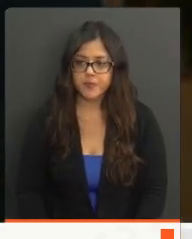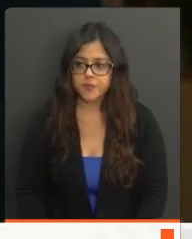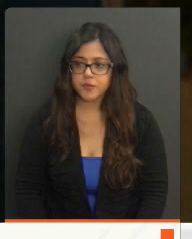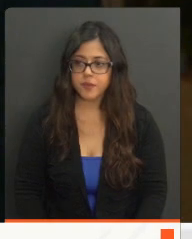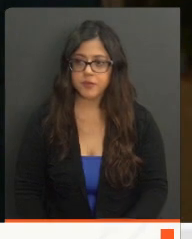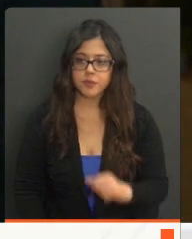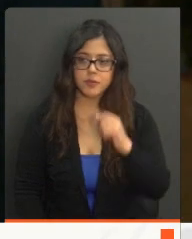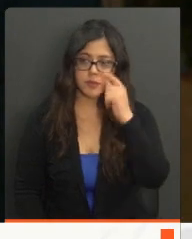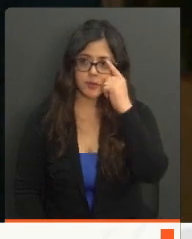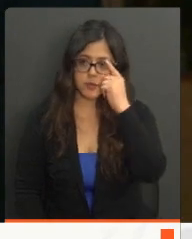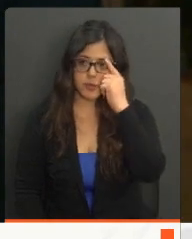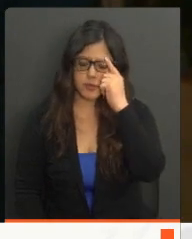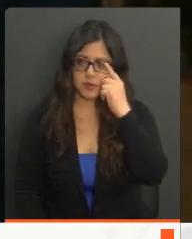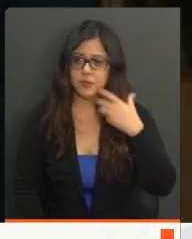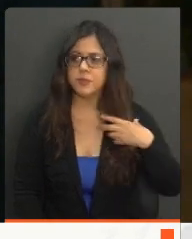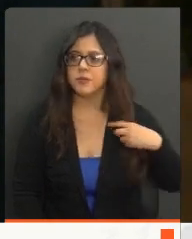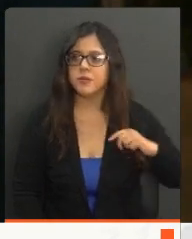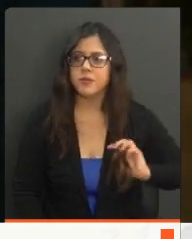¿Ya?